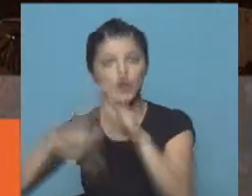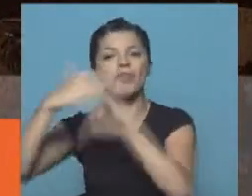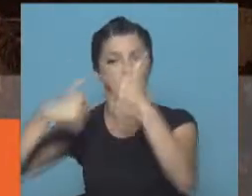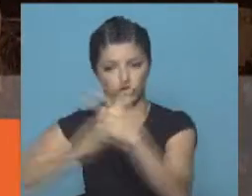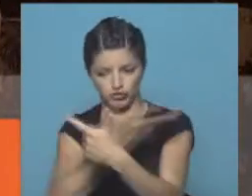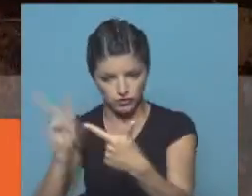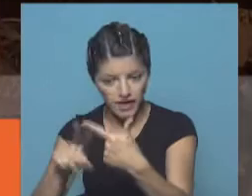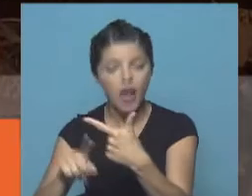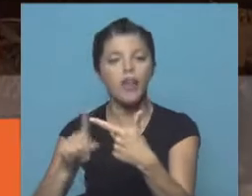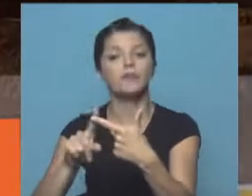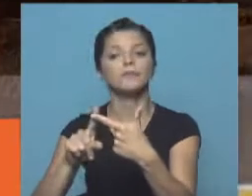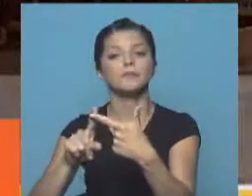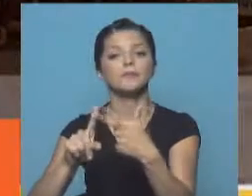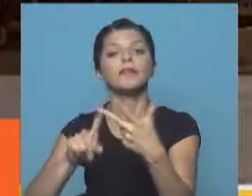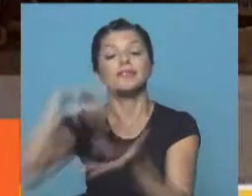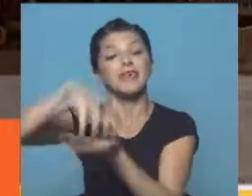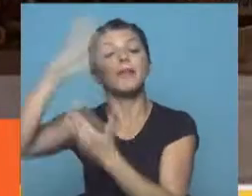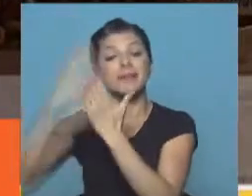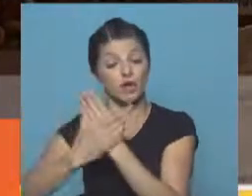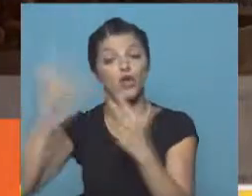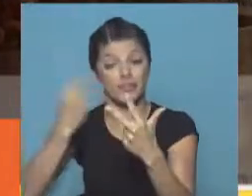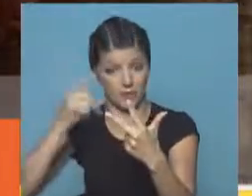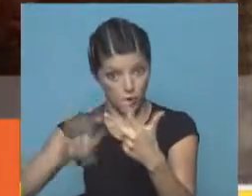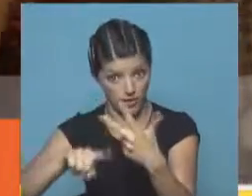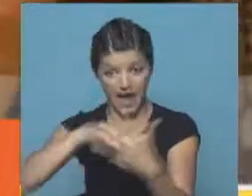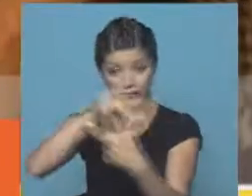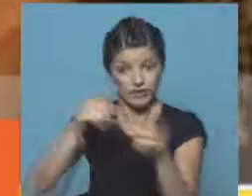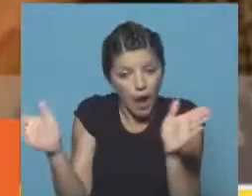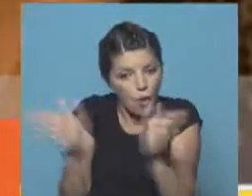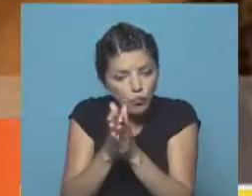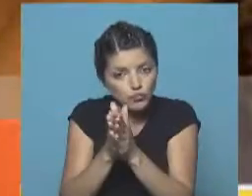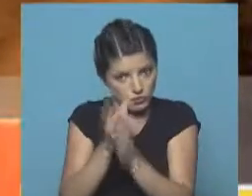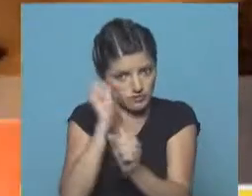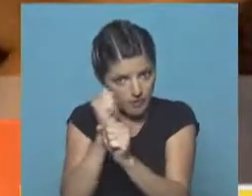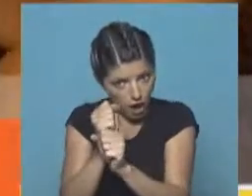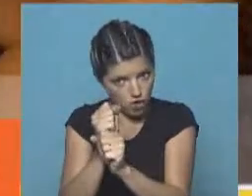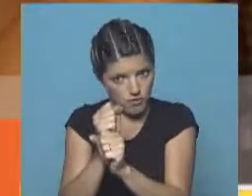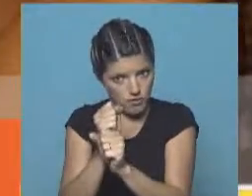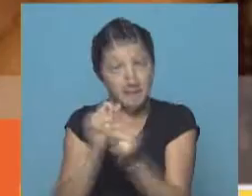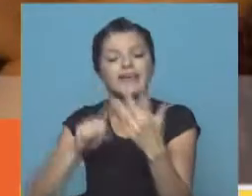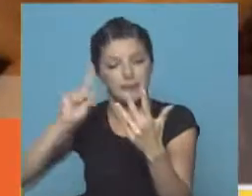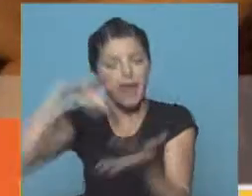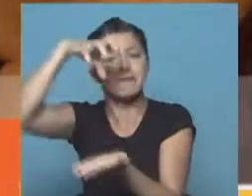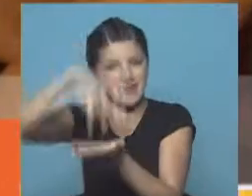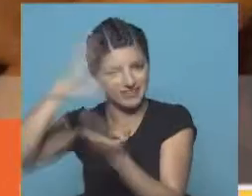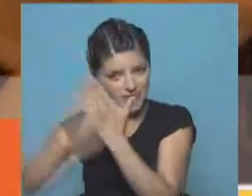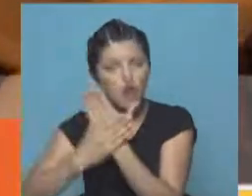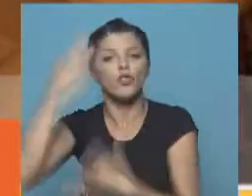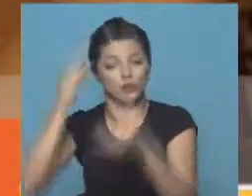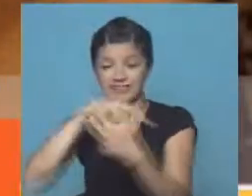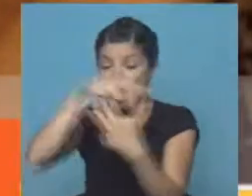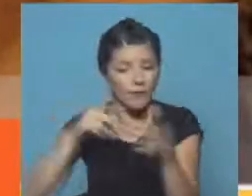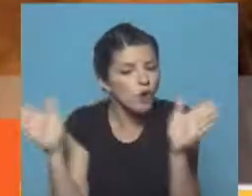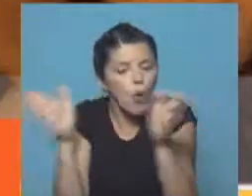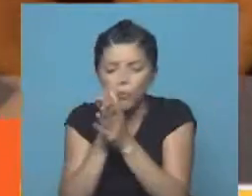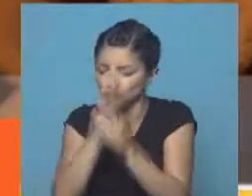Social a cargo de Carolina Stanley, con el Ministerio de Seguridad a cargo de la ministra Bullrich y el Ministerio de Justicia. Estamos todos trabajando juntos para